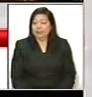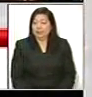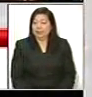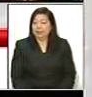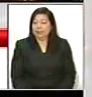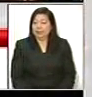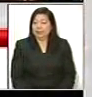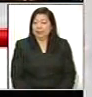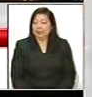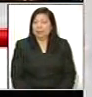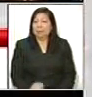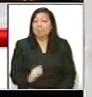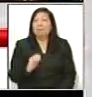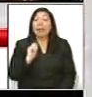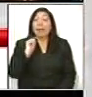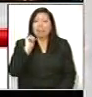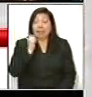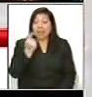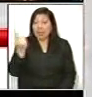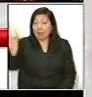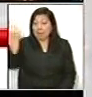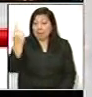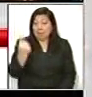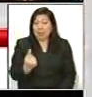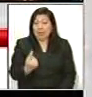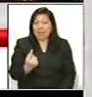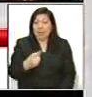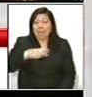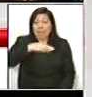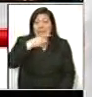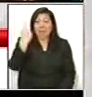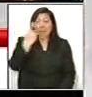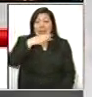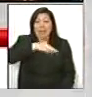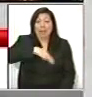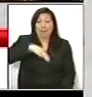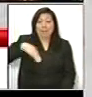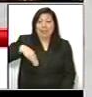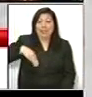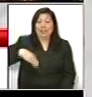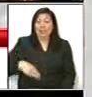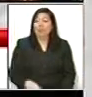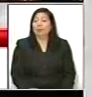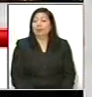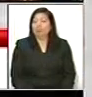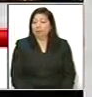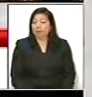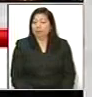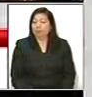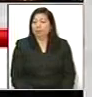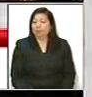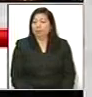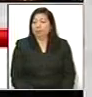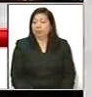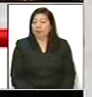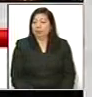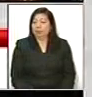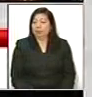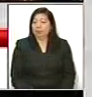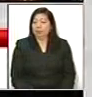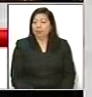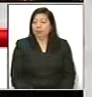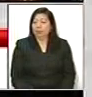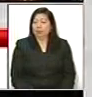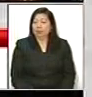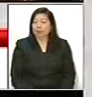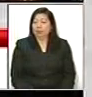para invitar al Premier. ¿Para mañana? Para mañana, sí, para mañana. Pero mañana... Pero mañana hay sesión.